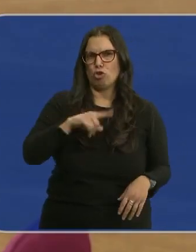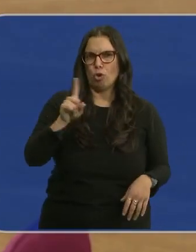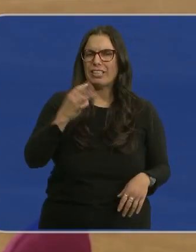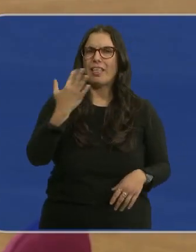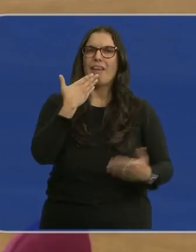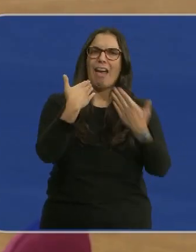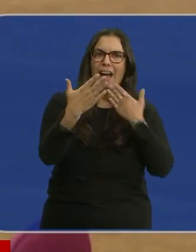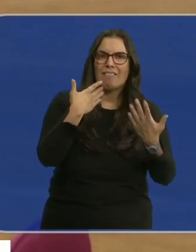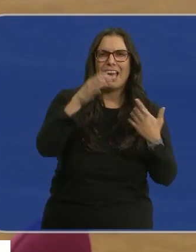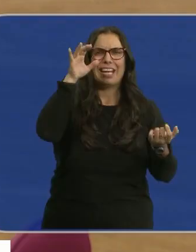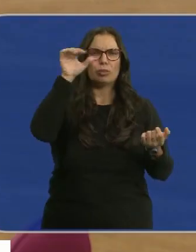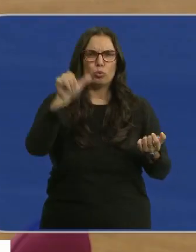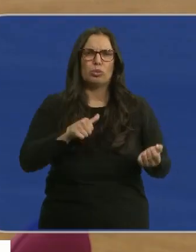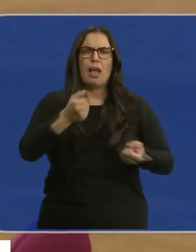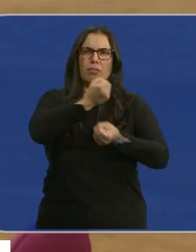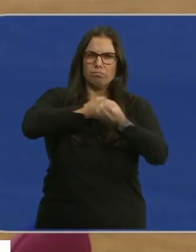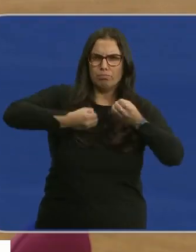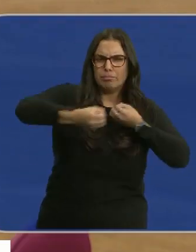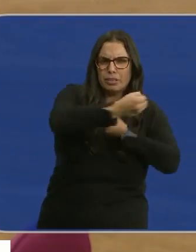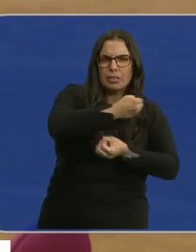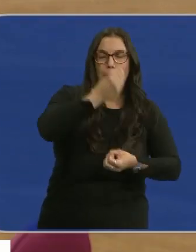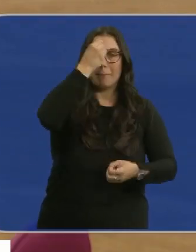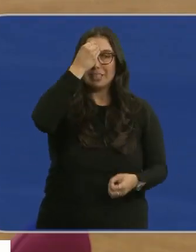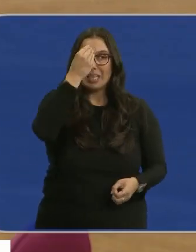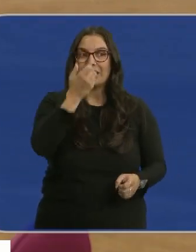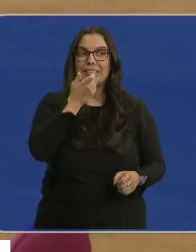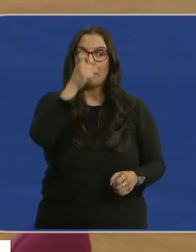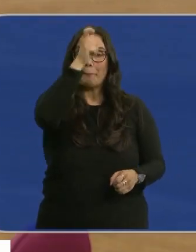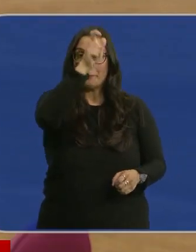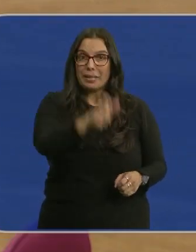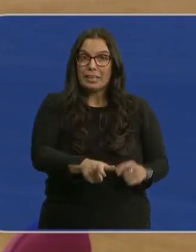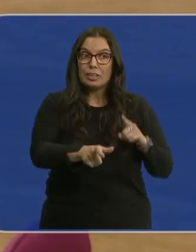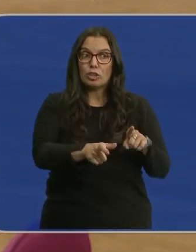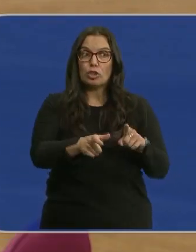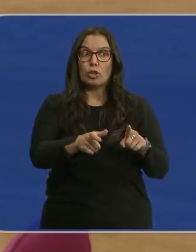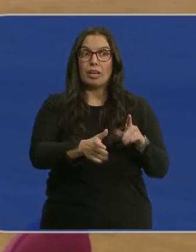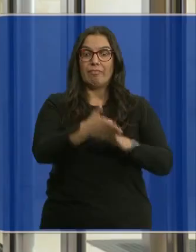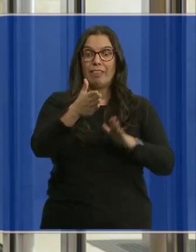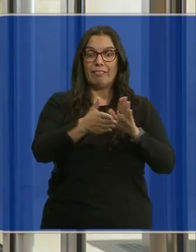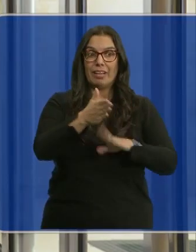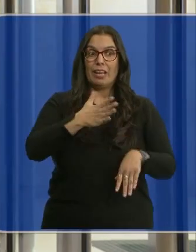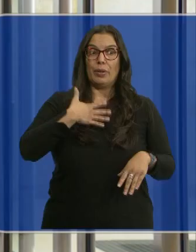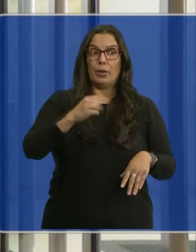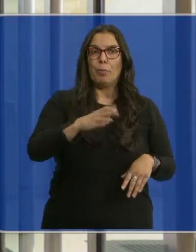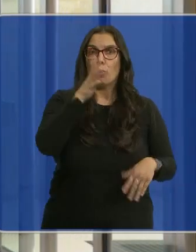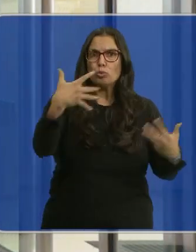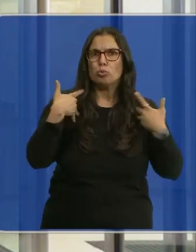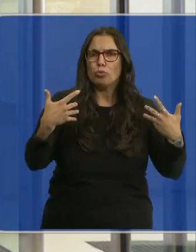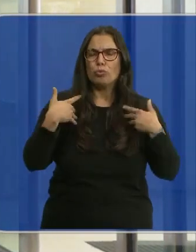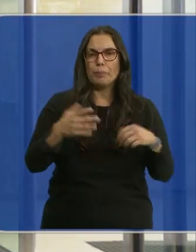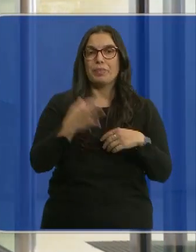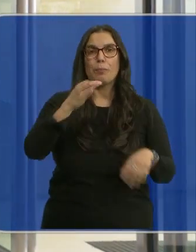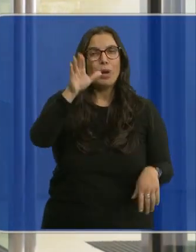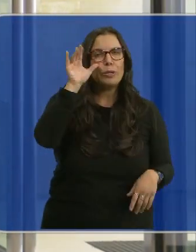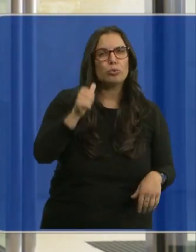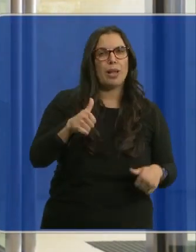Hay que hablar, escuchar empáticamente y pensar que el que está haciendo una conducta suicida realmente está sufriendo. Debemos escuchar